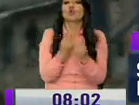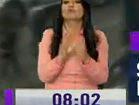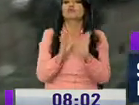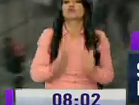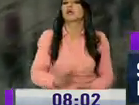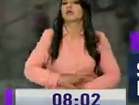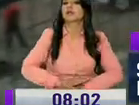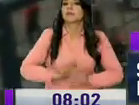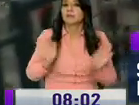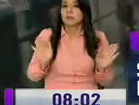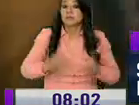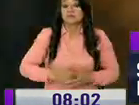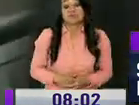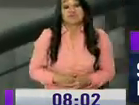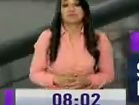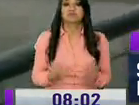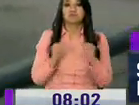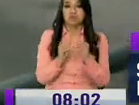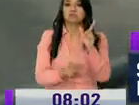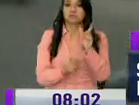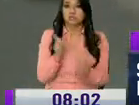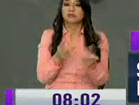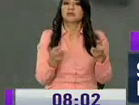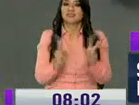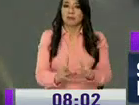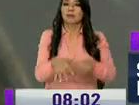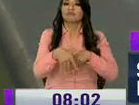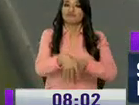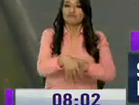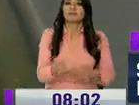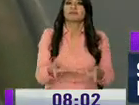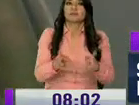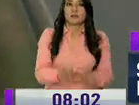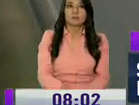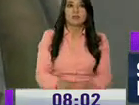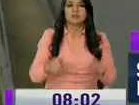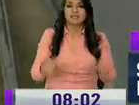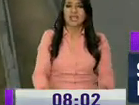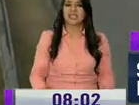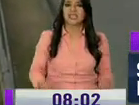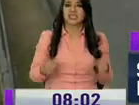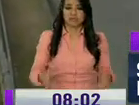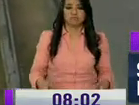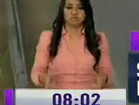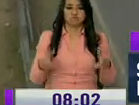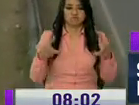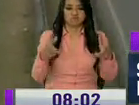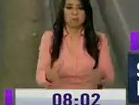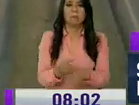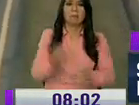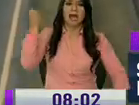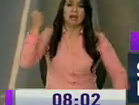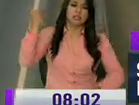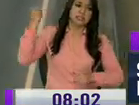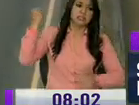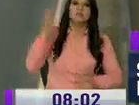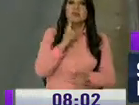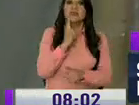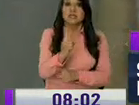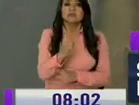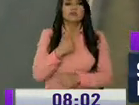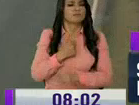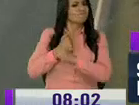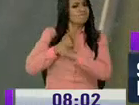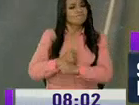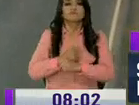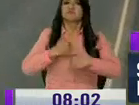ciudadano. Más personas se suman ya a esta manifestación, vienen con llantas, vienen con palos, puesto que dicen van a